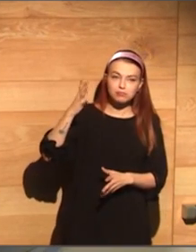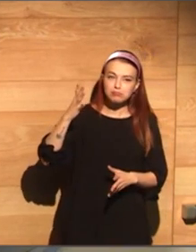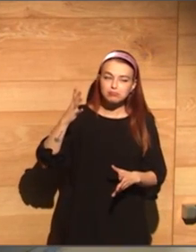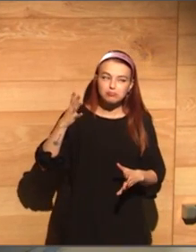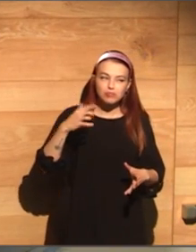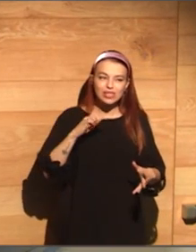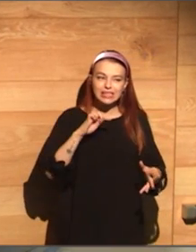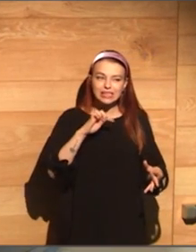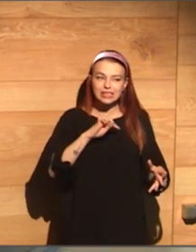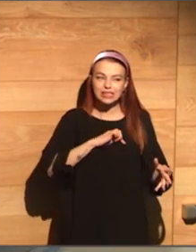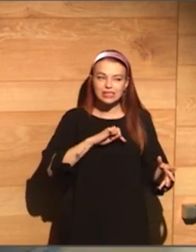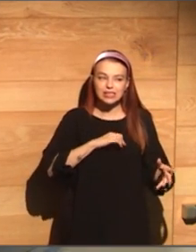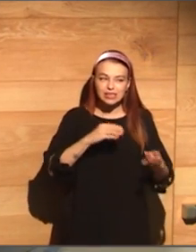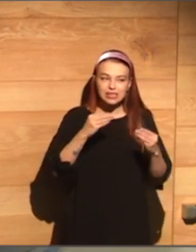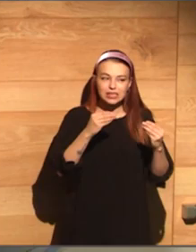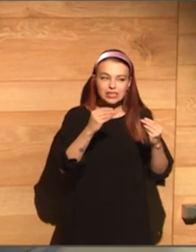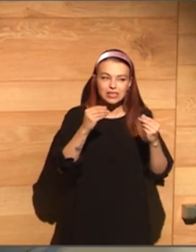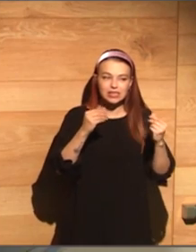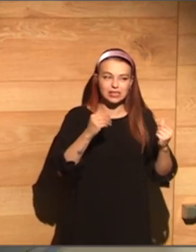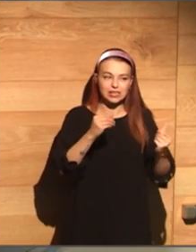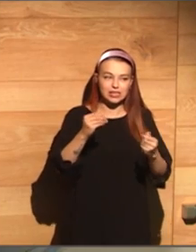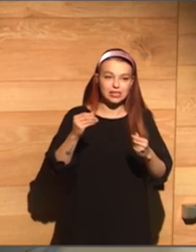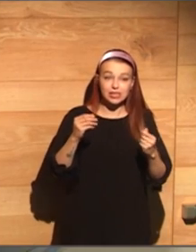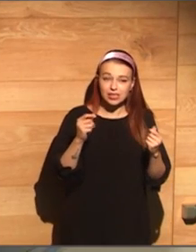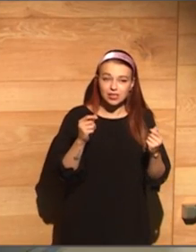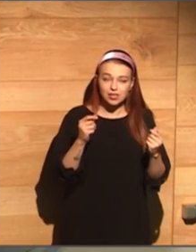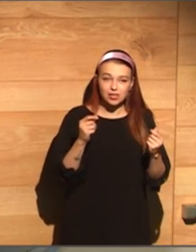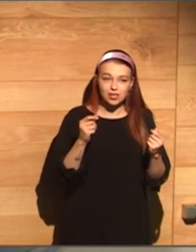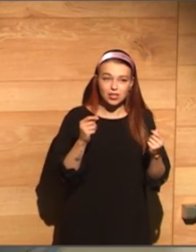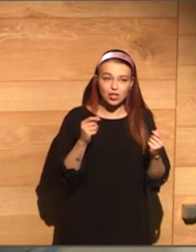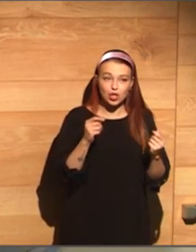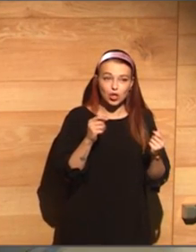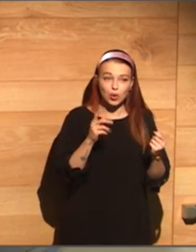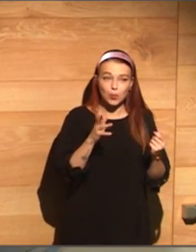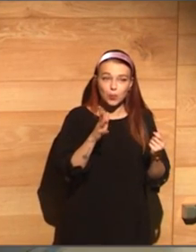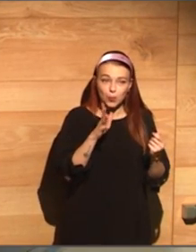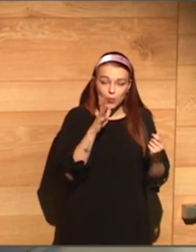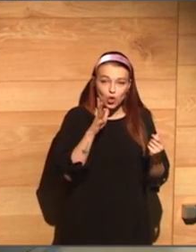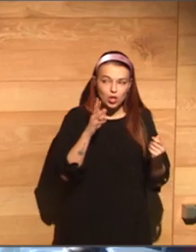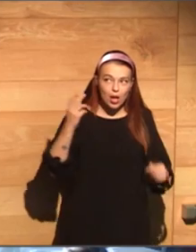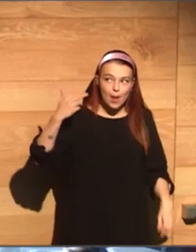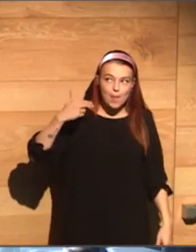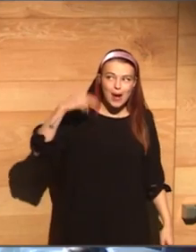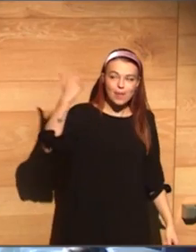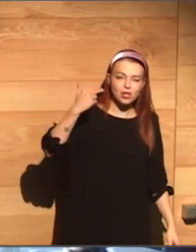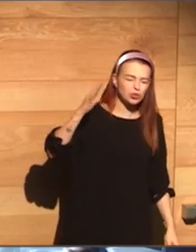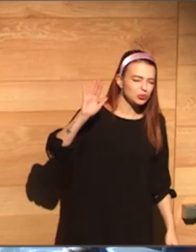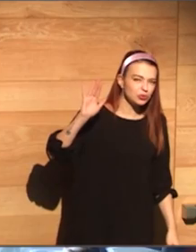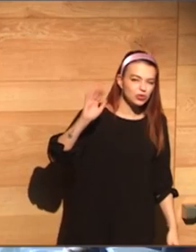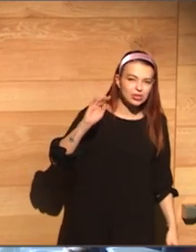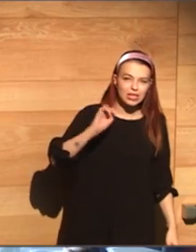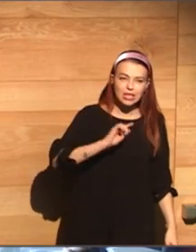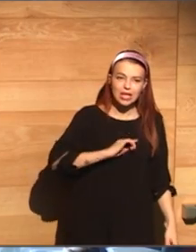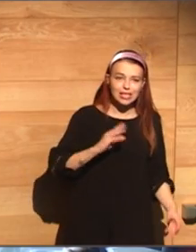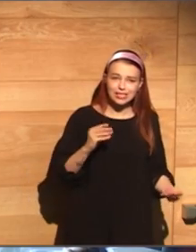la sensación que tienes cuando te es, cuando te notas que eres el, bueno, que no estás disparando a ti, pero te disparan, tío. Es una sensación, de verdad, o sea,